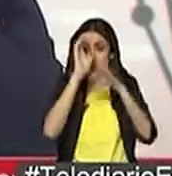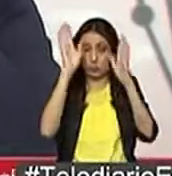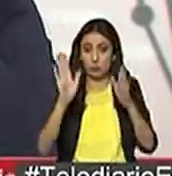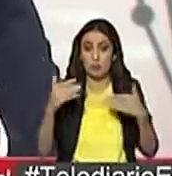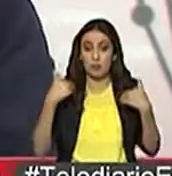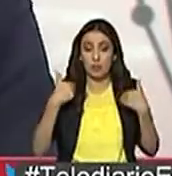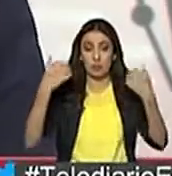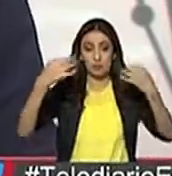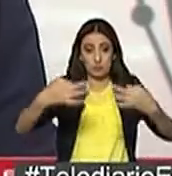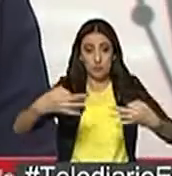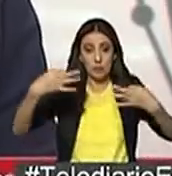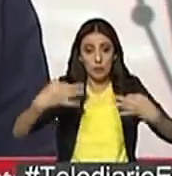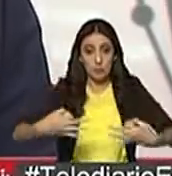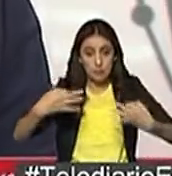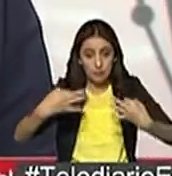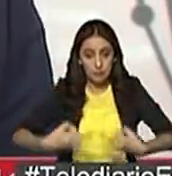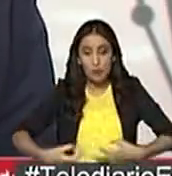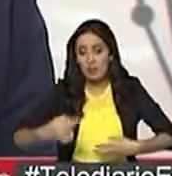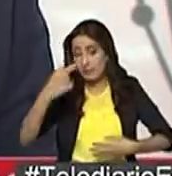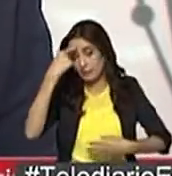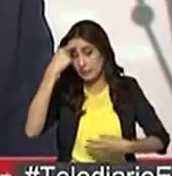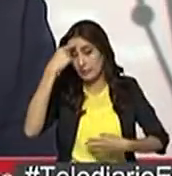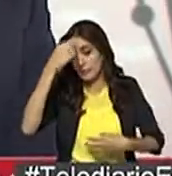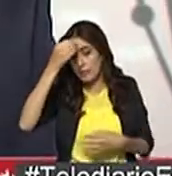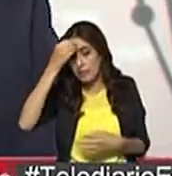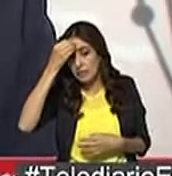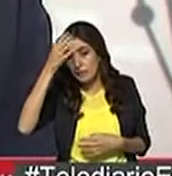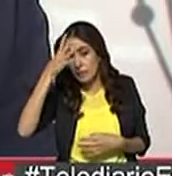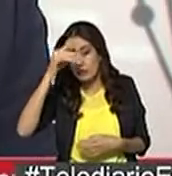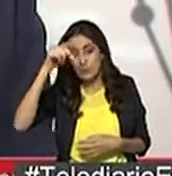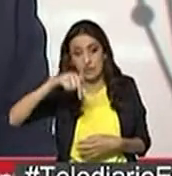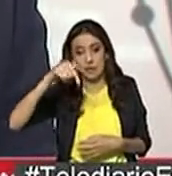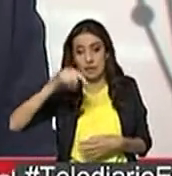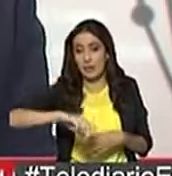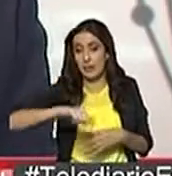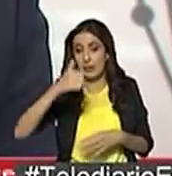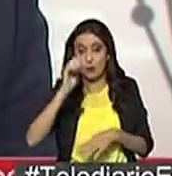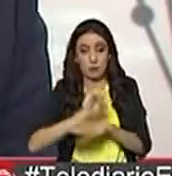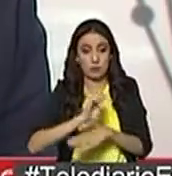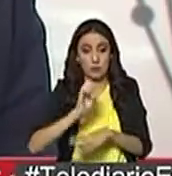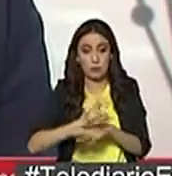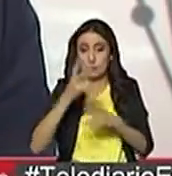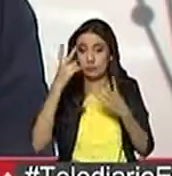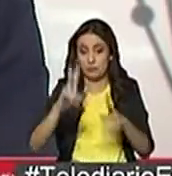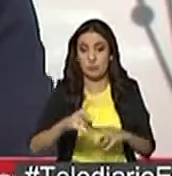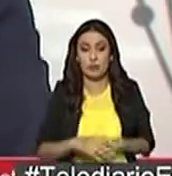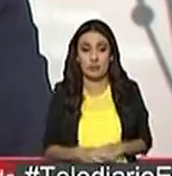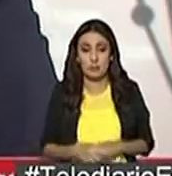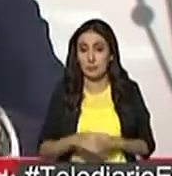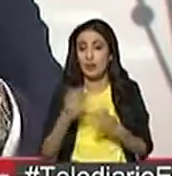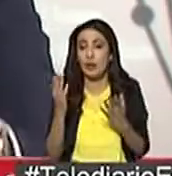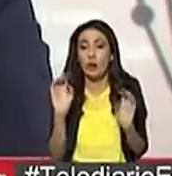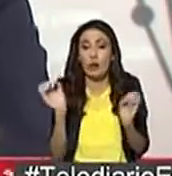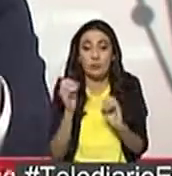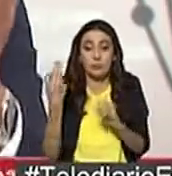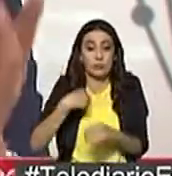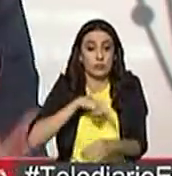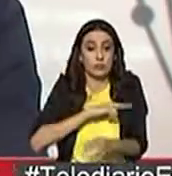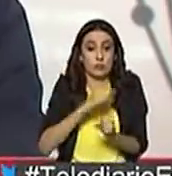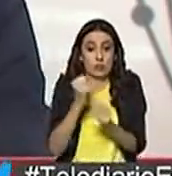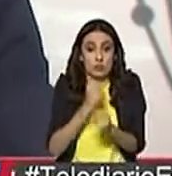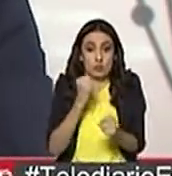no estamos absolutamente inteligenciados, que el país está en un serio problema económico y que si no trabajamos